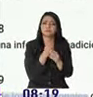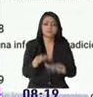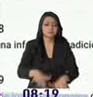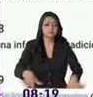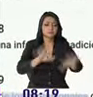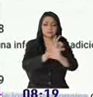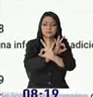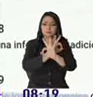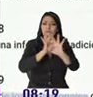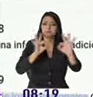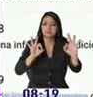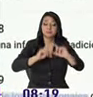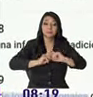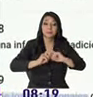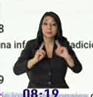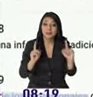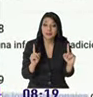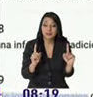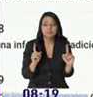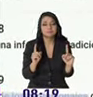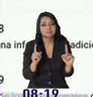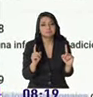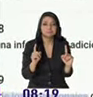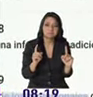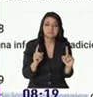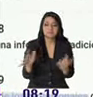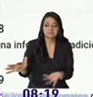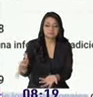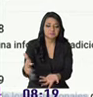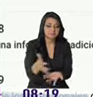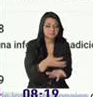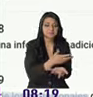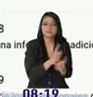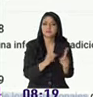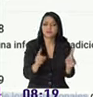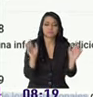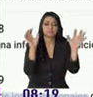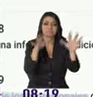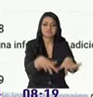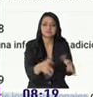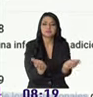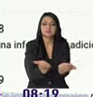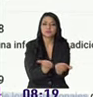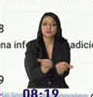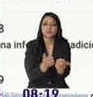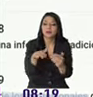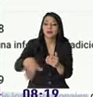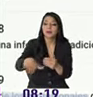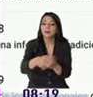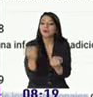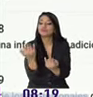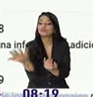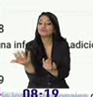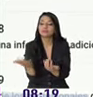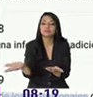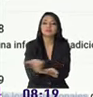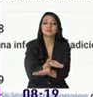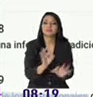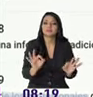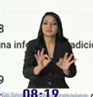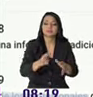Sí, no que el trabajo lo hicieron a medias, no recogieron la hierba, dejaron que sea un basurero y no cortaron la parte de abajo en la calle Granada, en la avenida